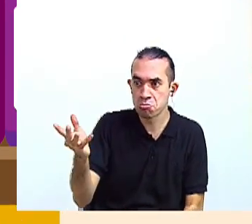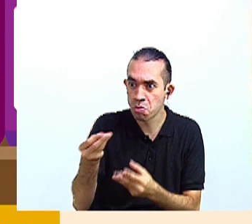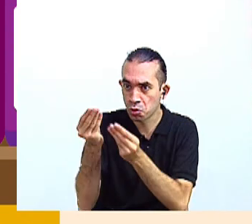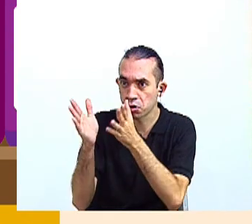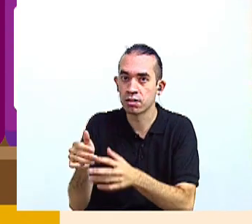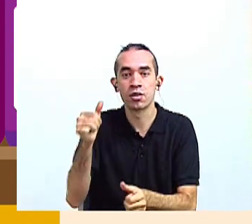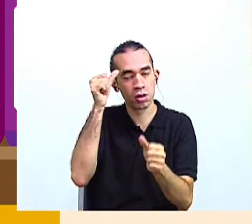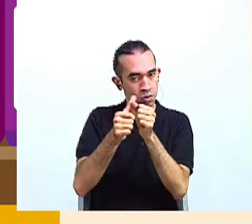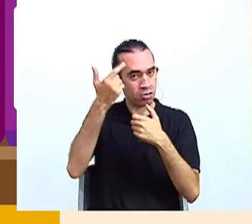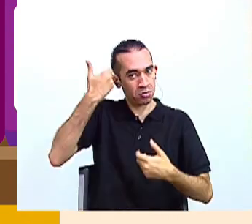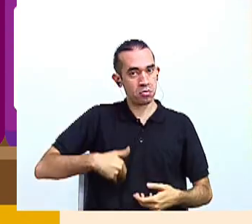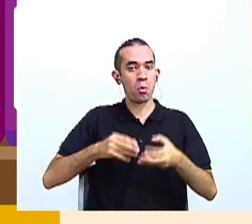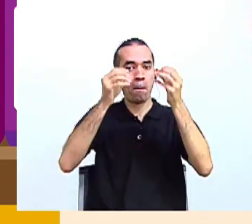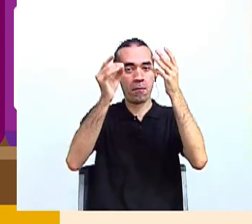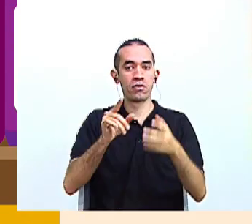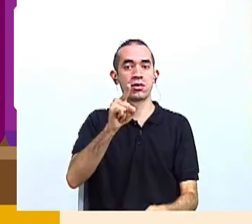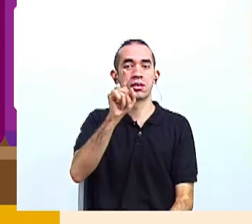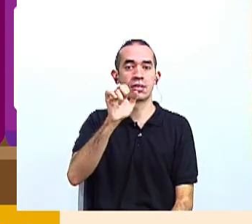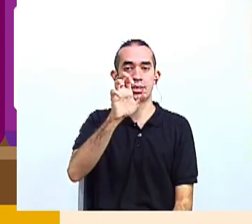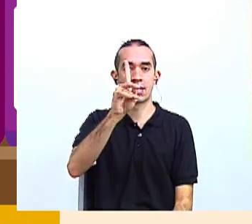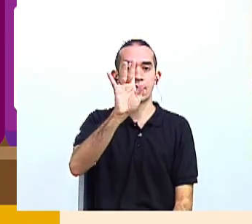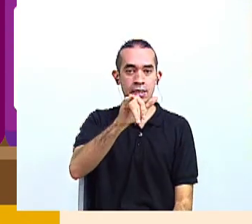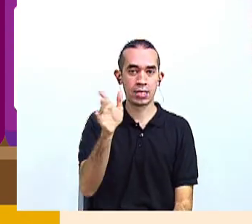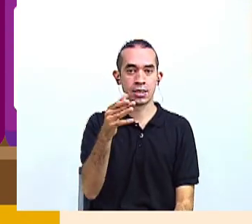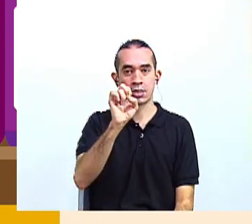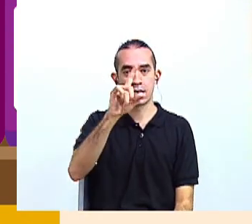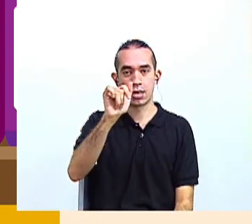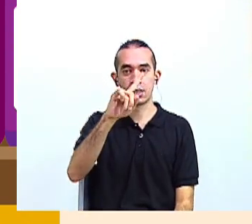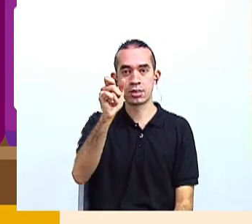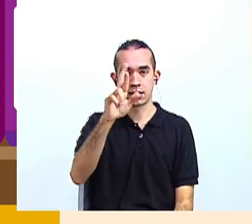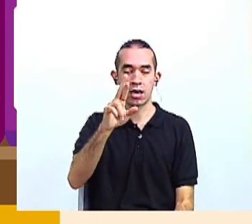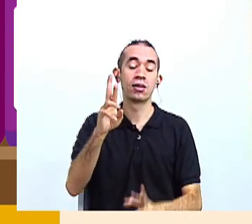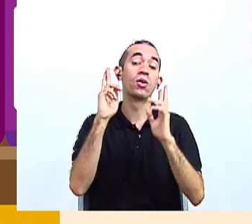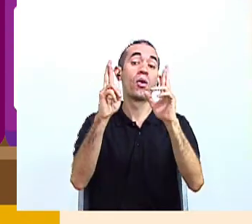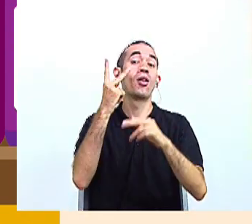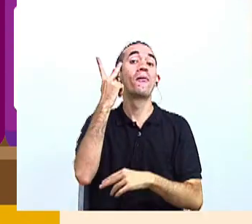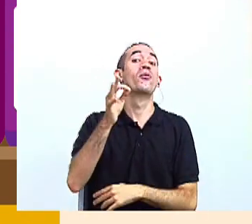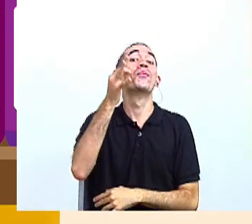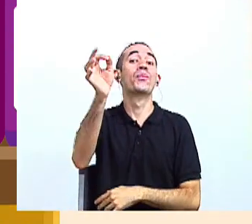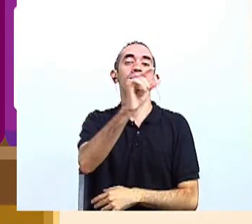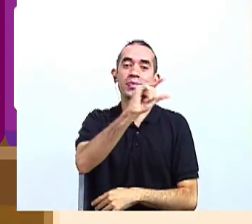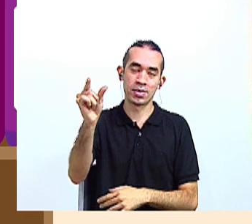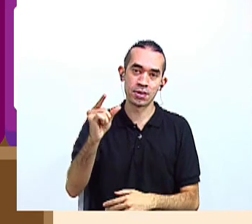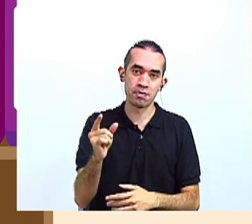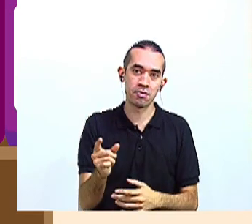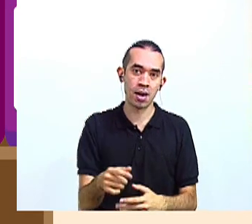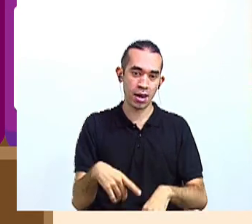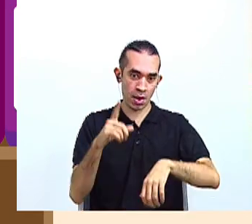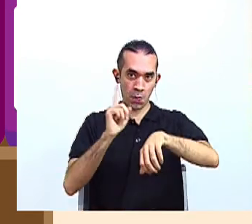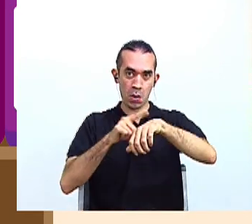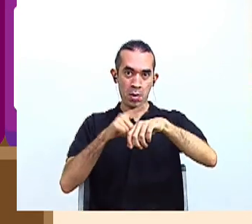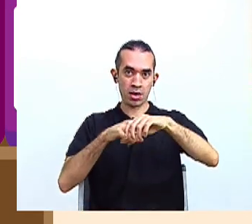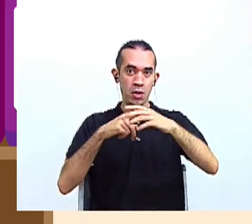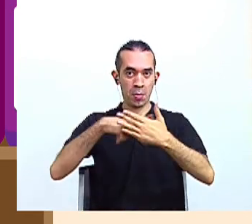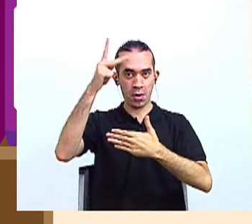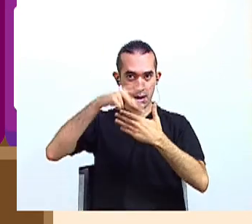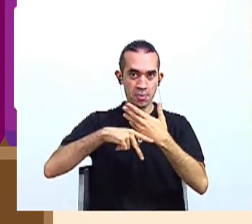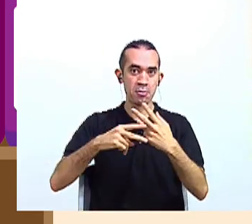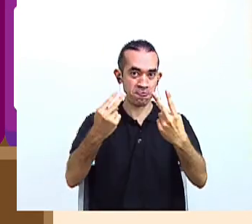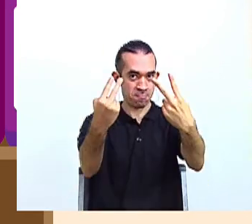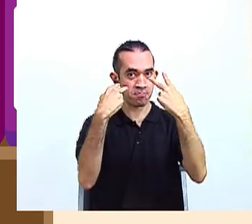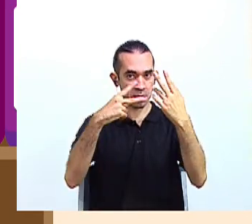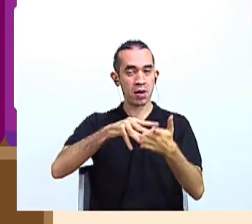con ustedes, la profesora Seidy Salazar. Los espero la próxima semana en un episodio más, en un segmento más